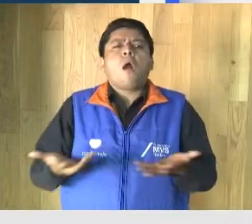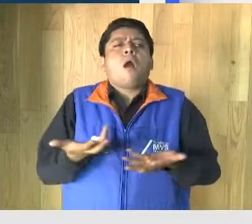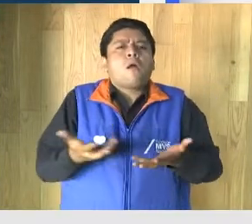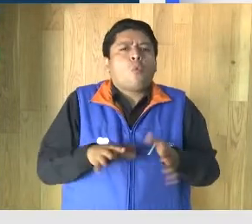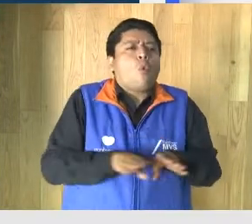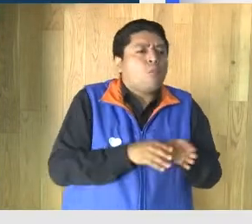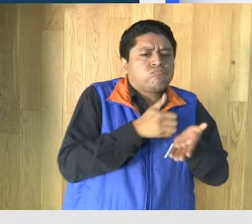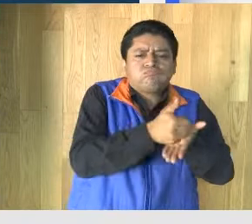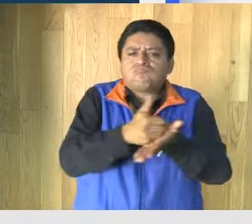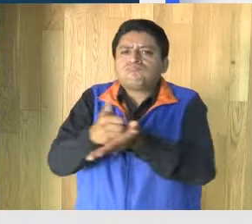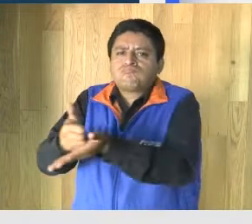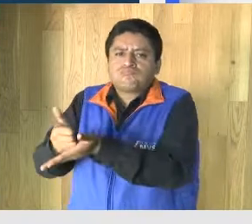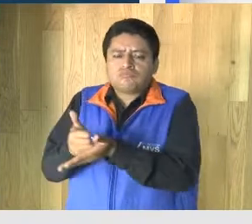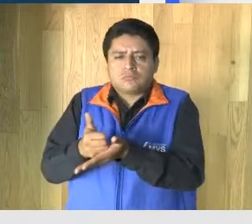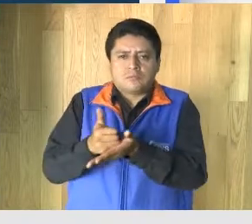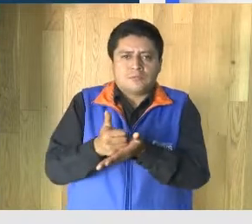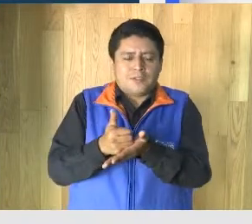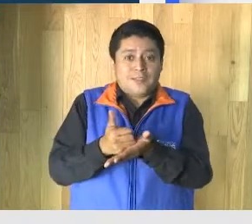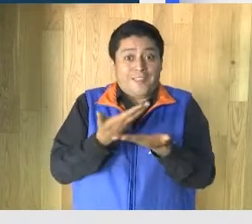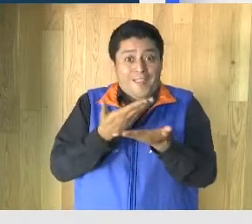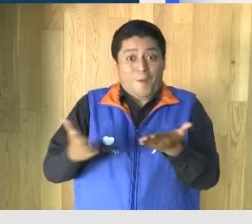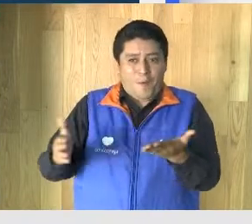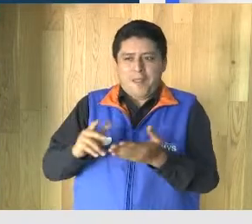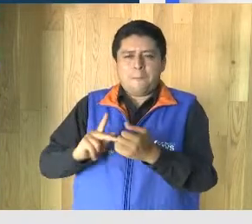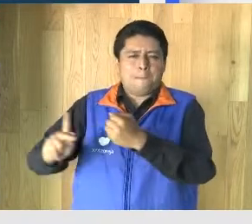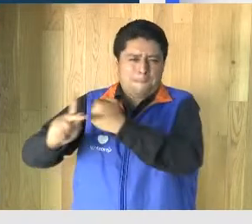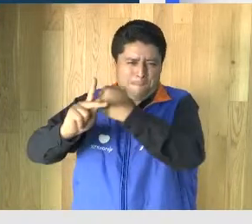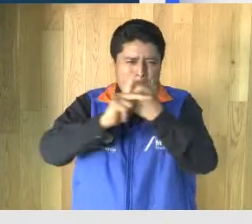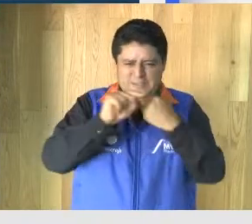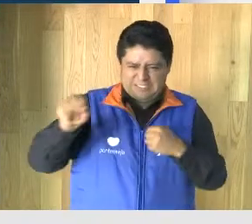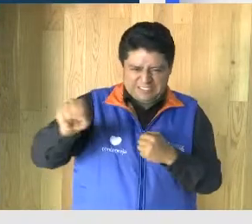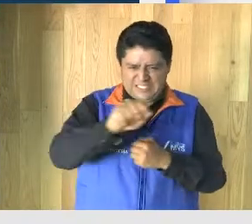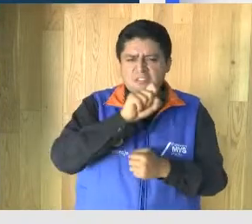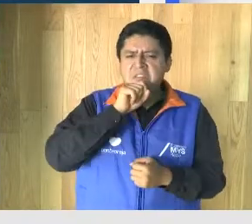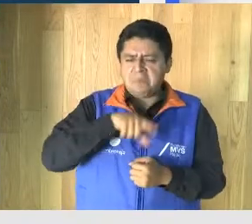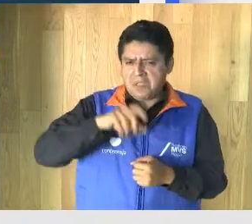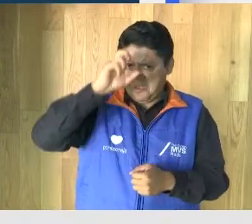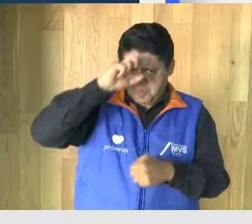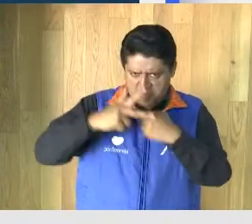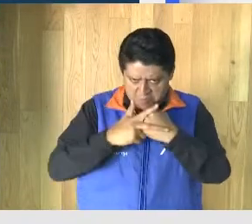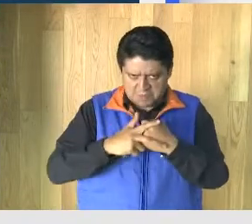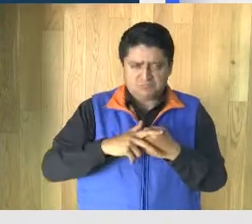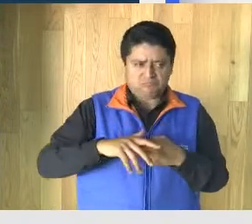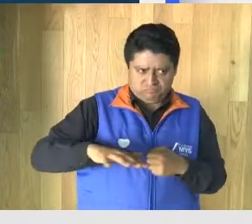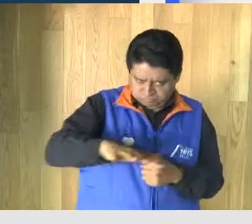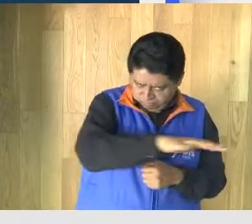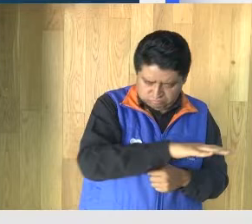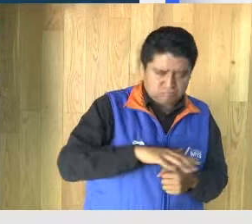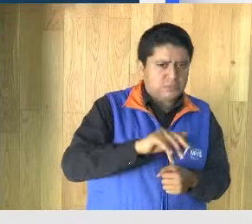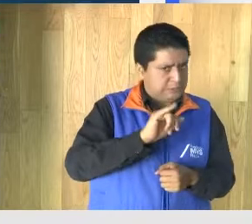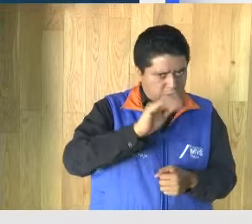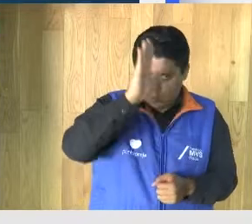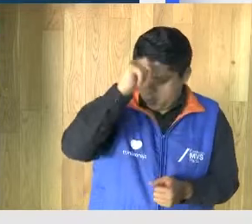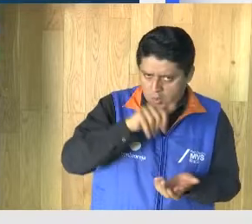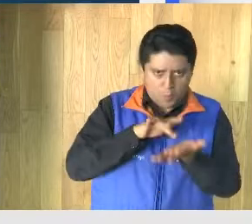pues en muchas regiones, entre ellas Europa, pero fijaros que, bueno, que no todas las regiones del